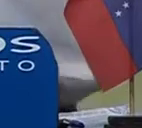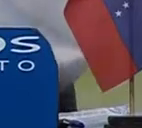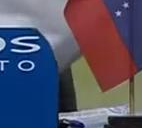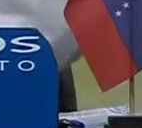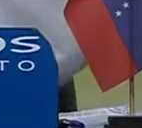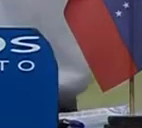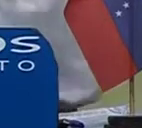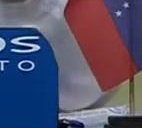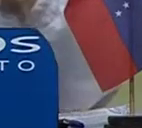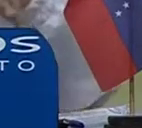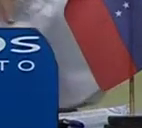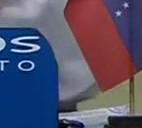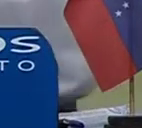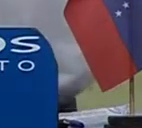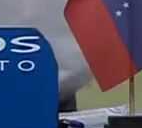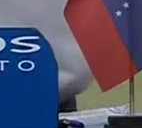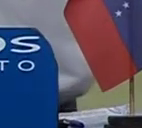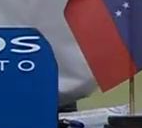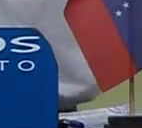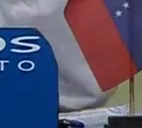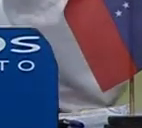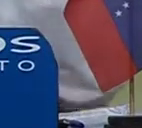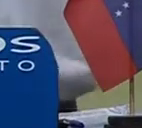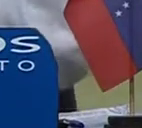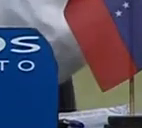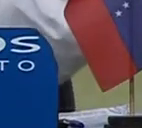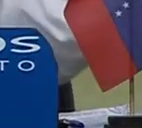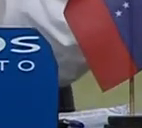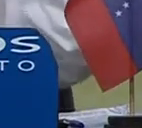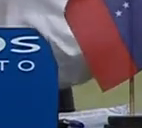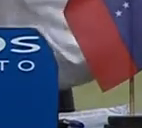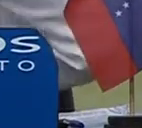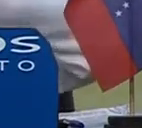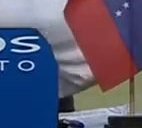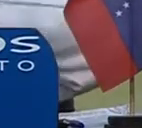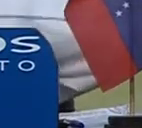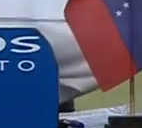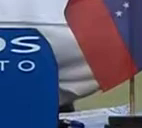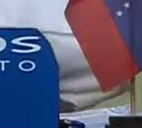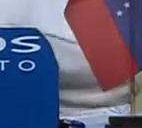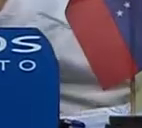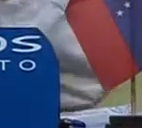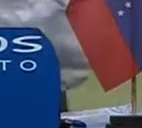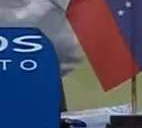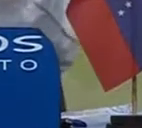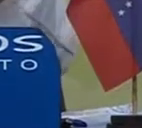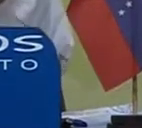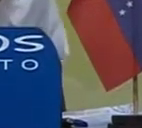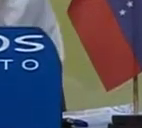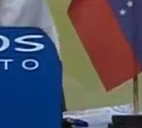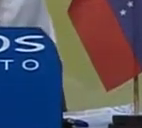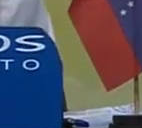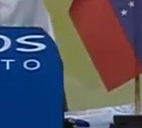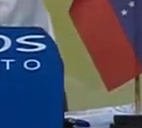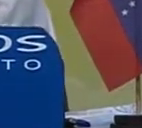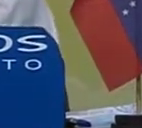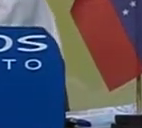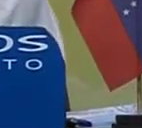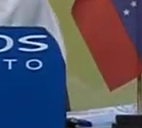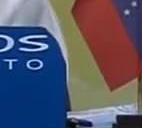mujer o el muchachito o el joven cuyo espíritu